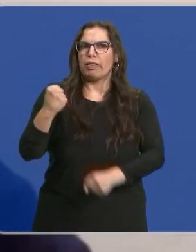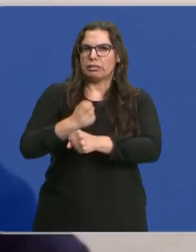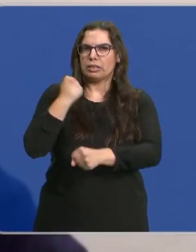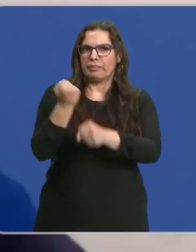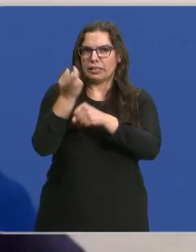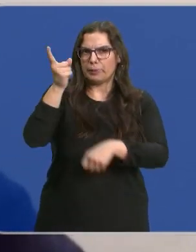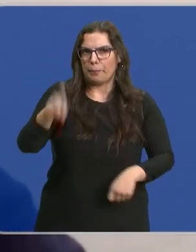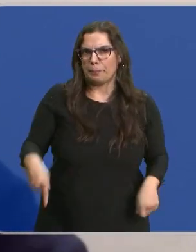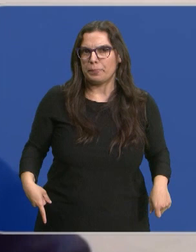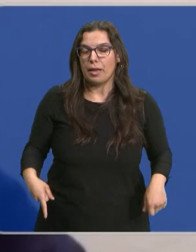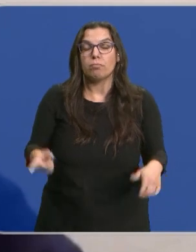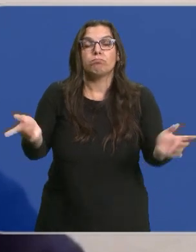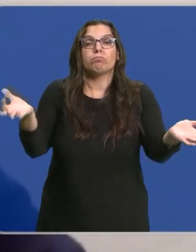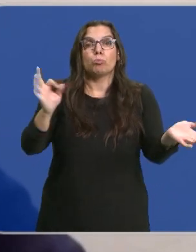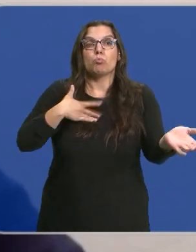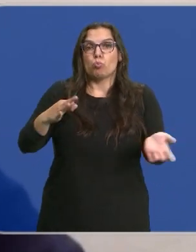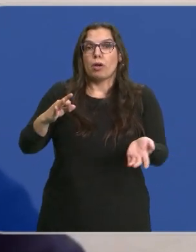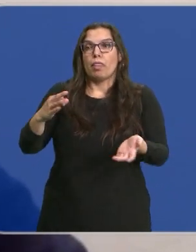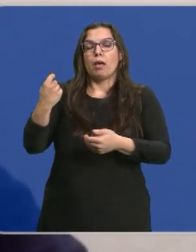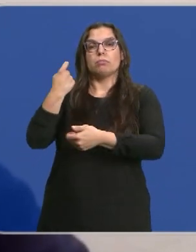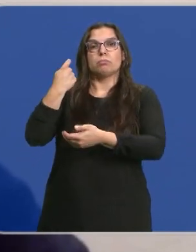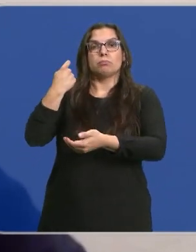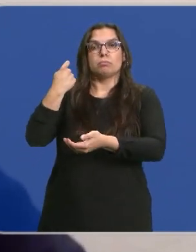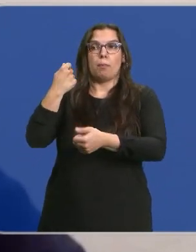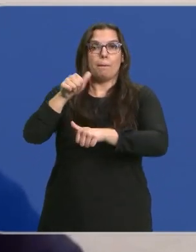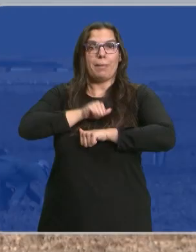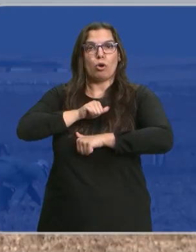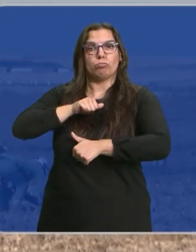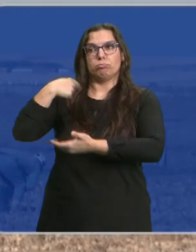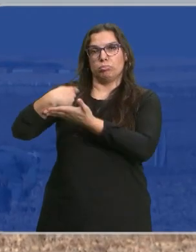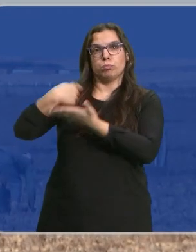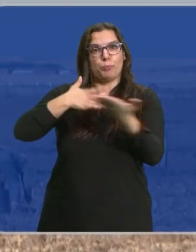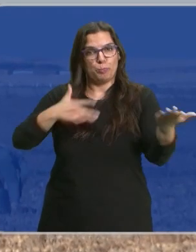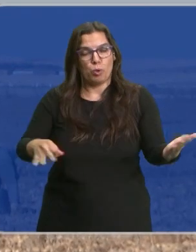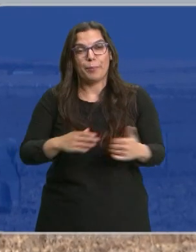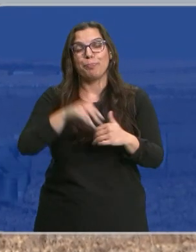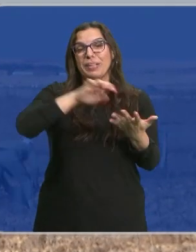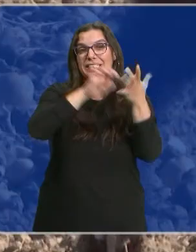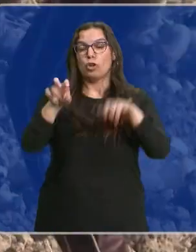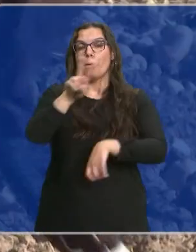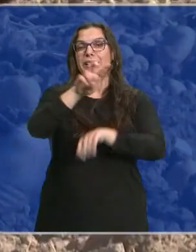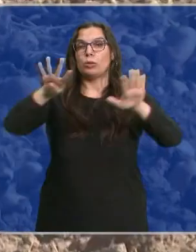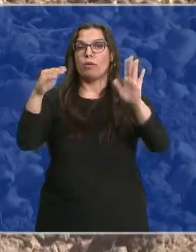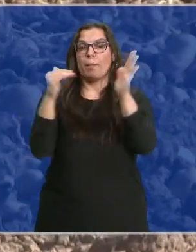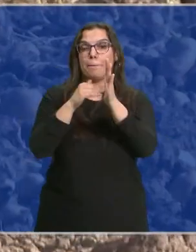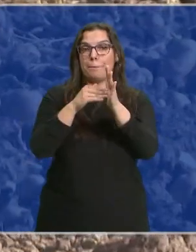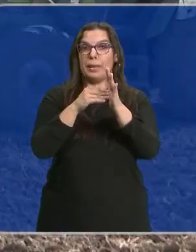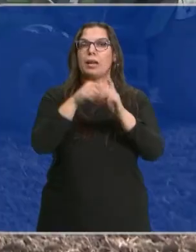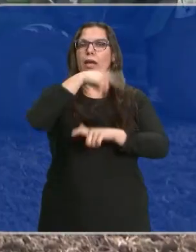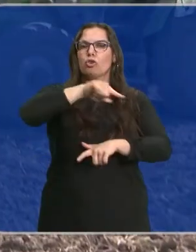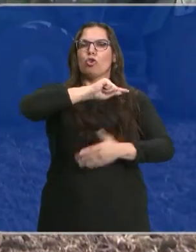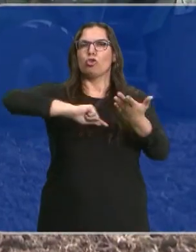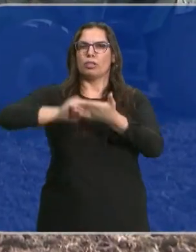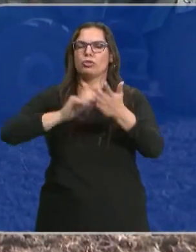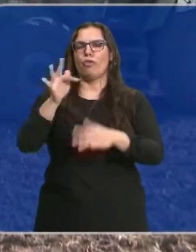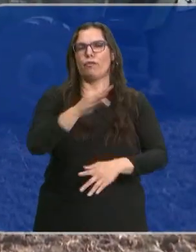trabajo. O pueden cobrar la prestación por desempleo. En Castilla y León, 29.000 afiliados tenían contrato fijo